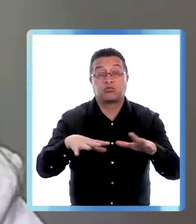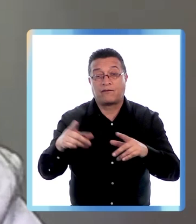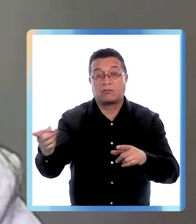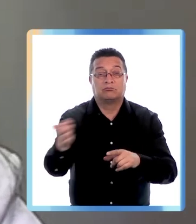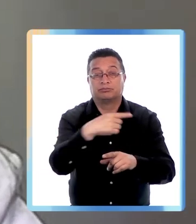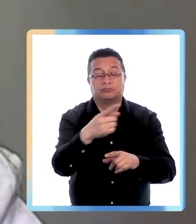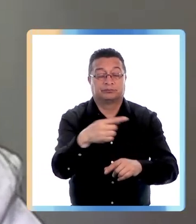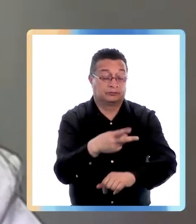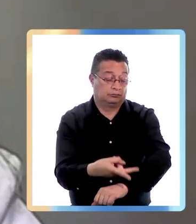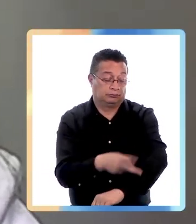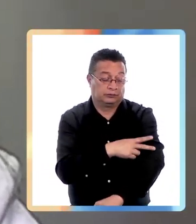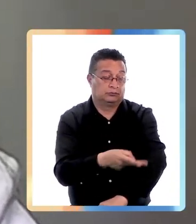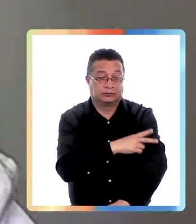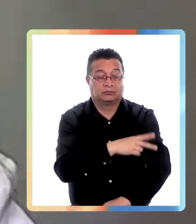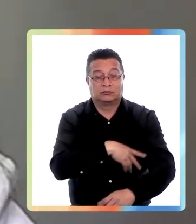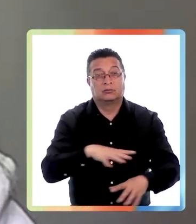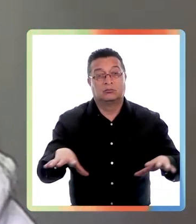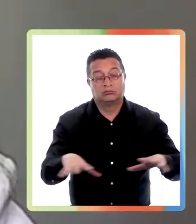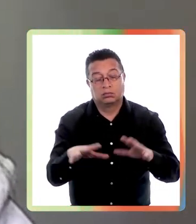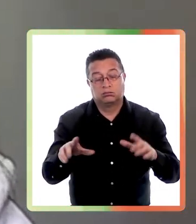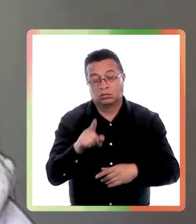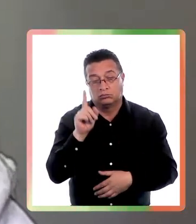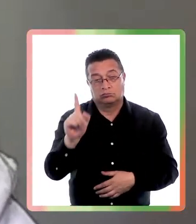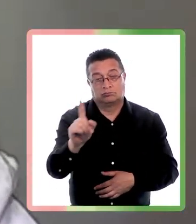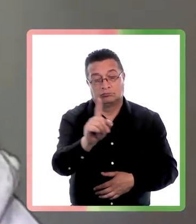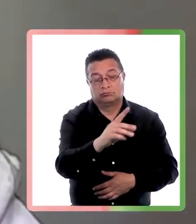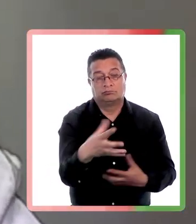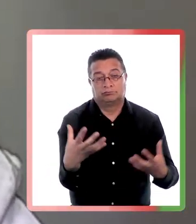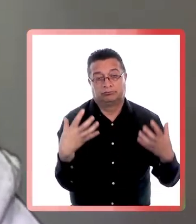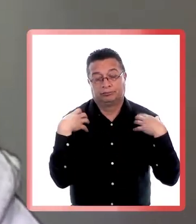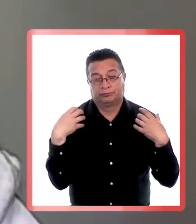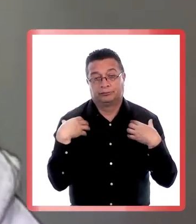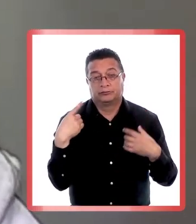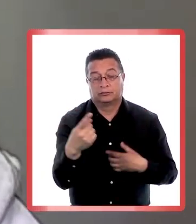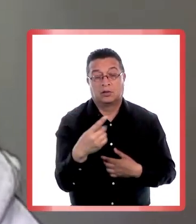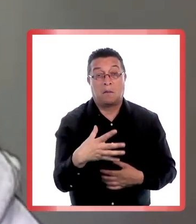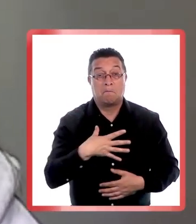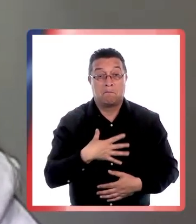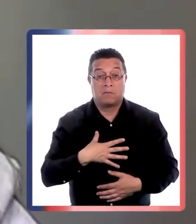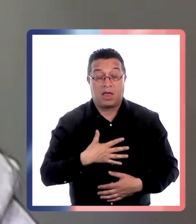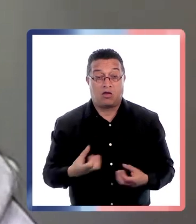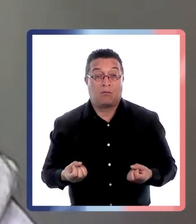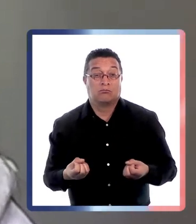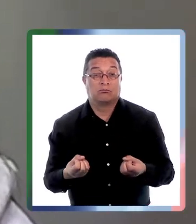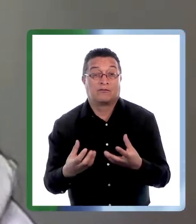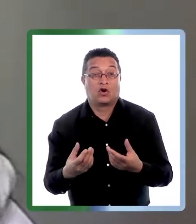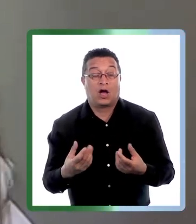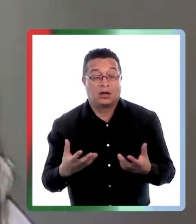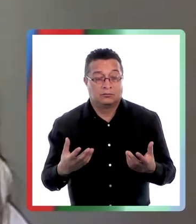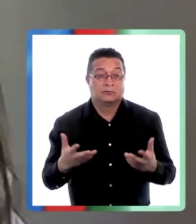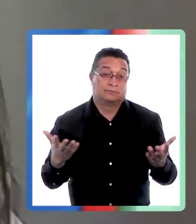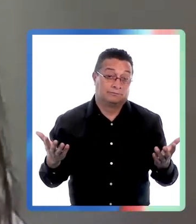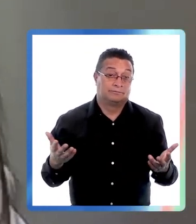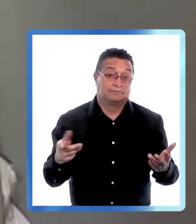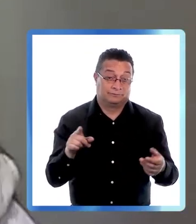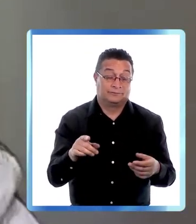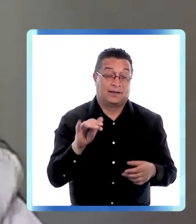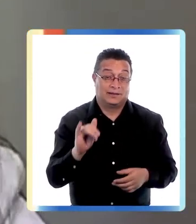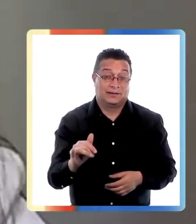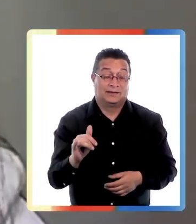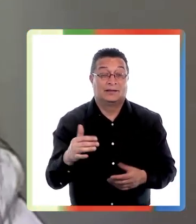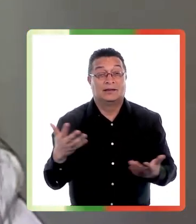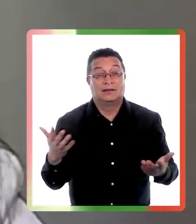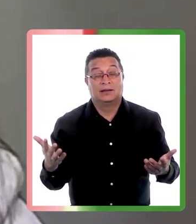gente, consigue que haga las cosas que uno quiere en base al miedo, que no es una opción,